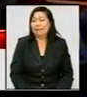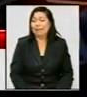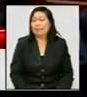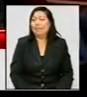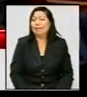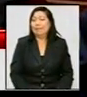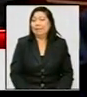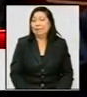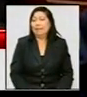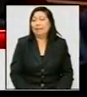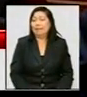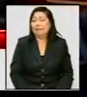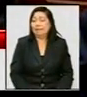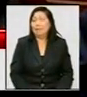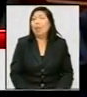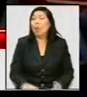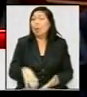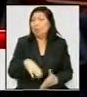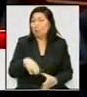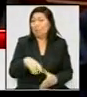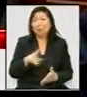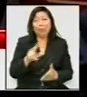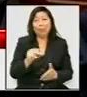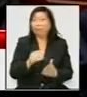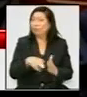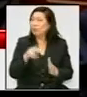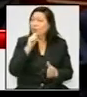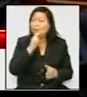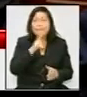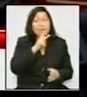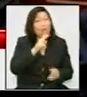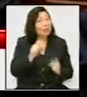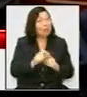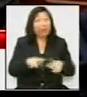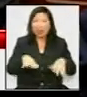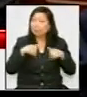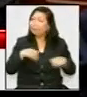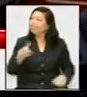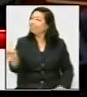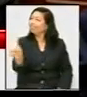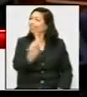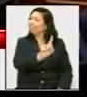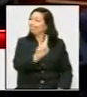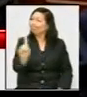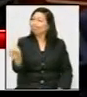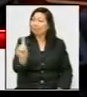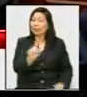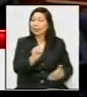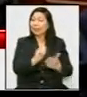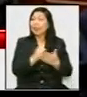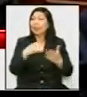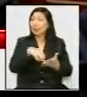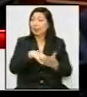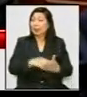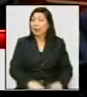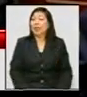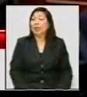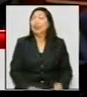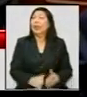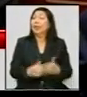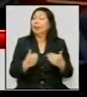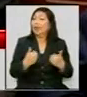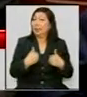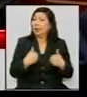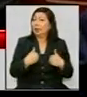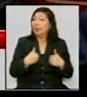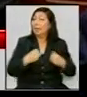Para que concluya, por favor. El pueblo peruano no va a retirar su palabra, señor presidente. Y quienes representamos a ese pueblo que ha tenido la